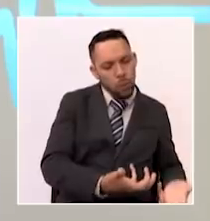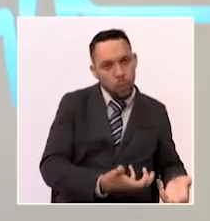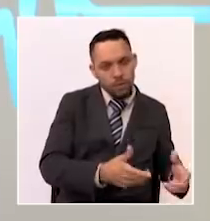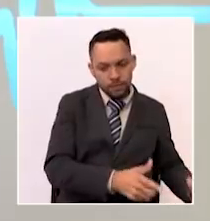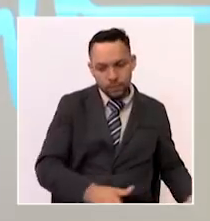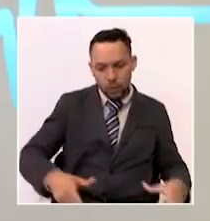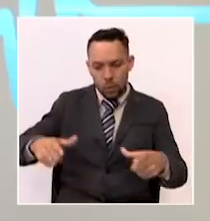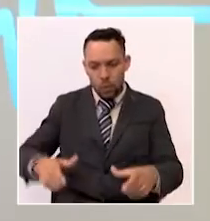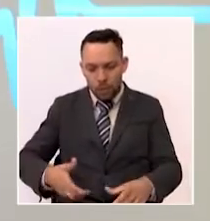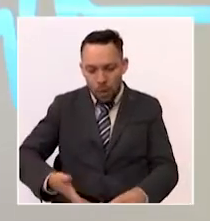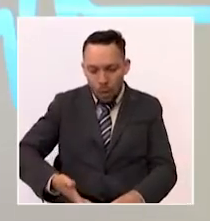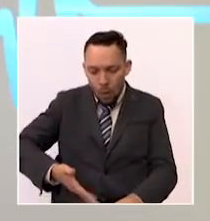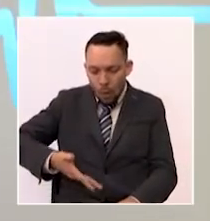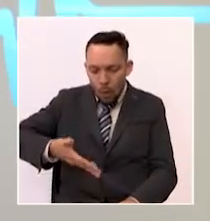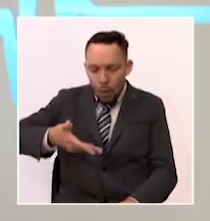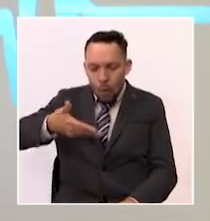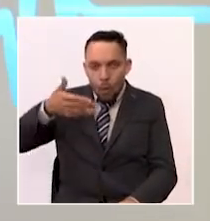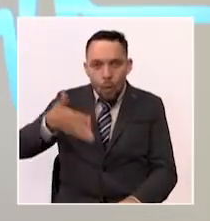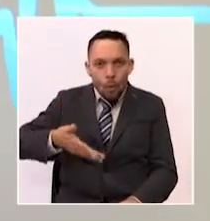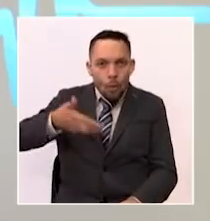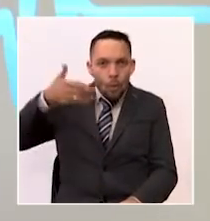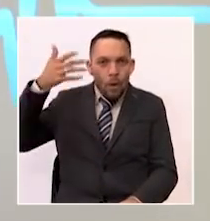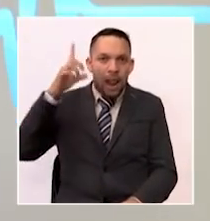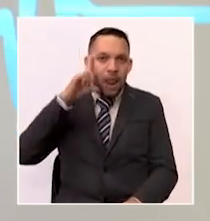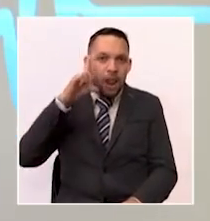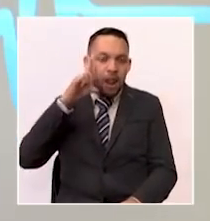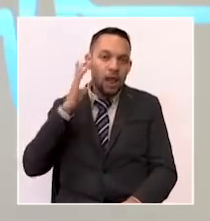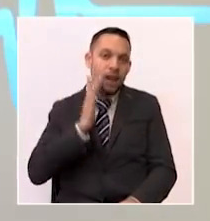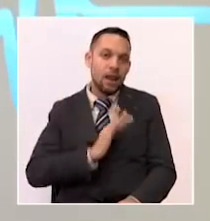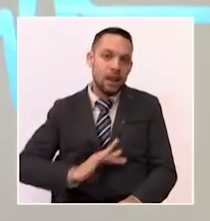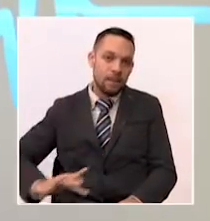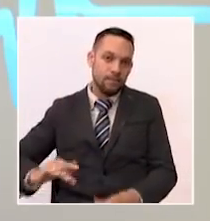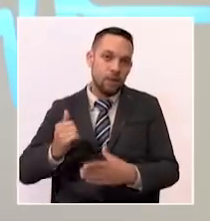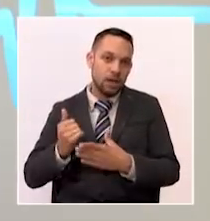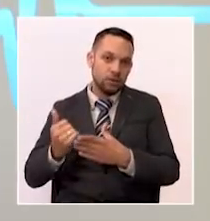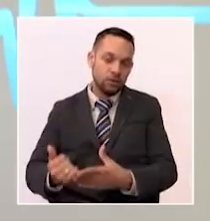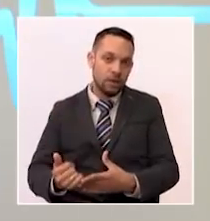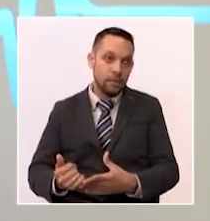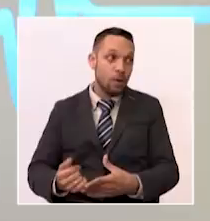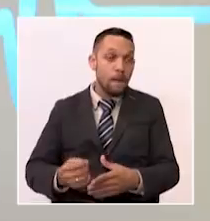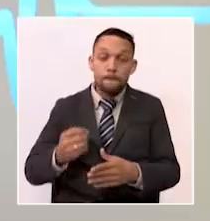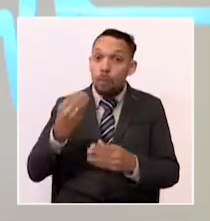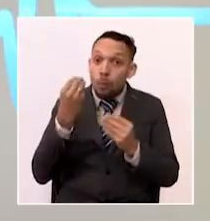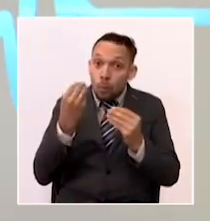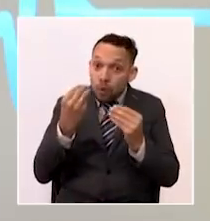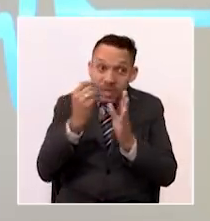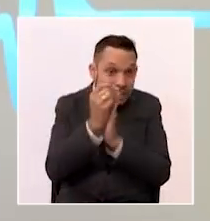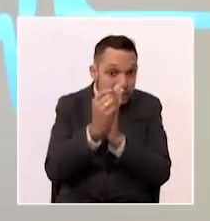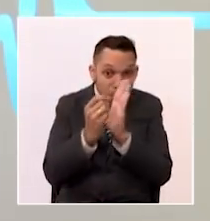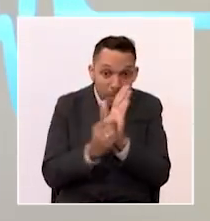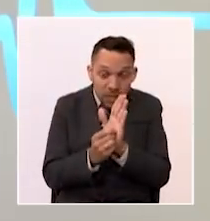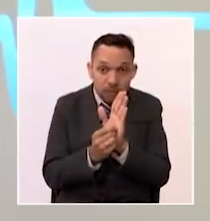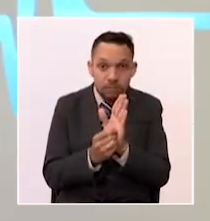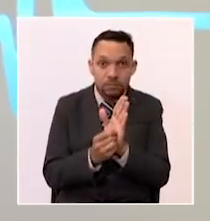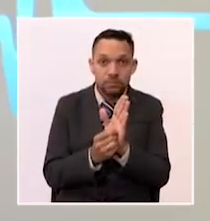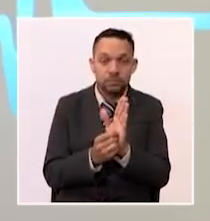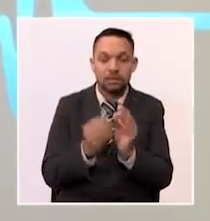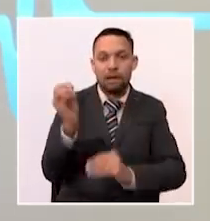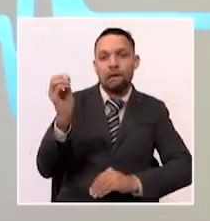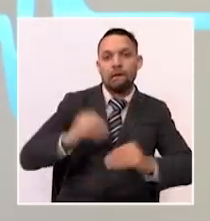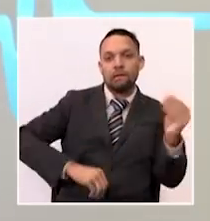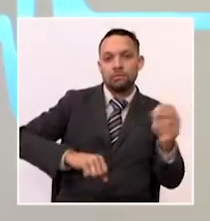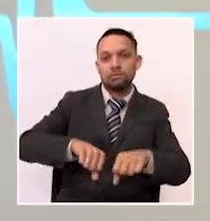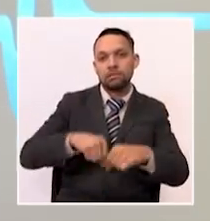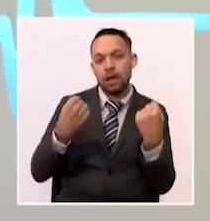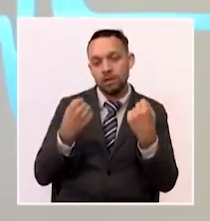lo que hablamos ahorita es que puede favorecer la humedad a nivel vaginal y empeorar los síntomas. Pero bien utilizados, es una limpieza genital que no